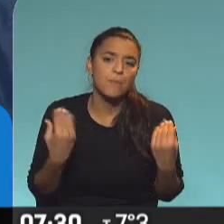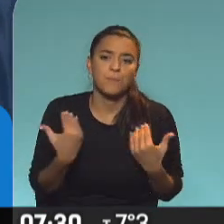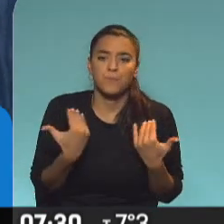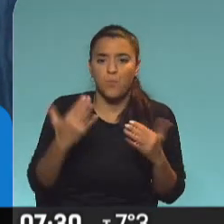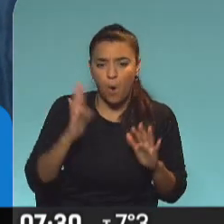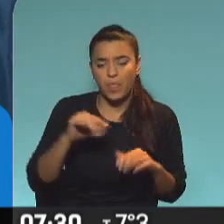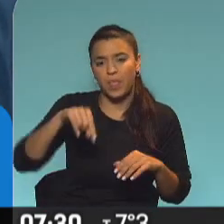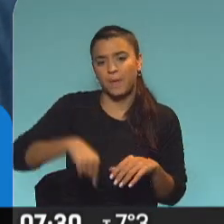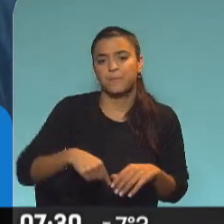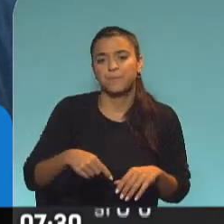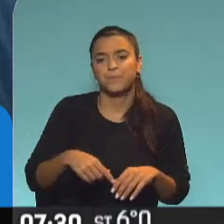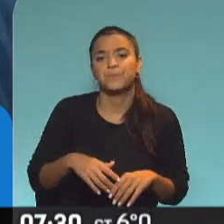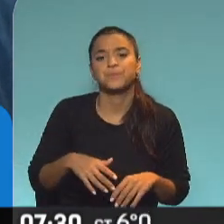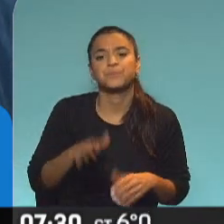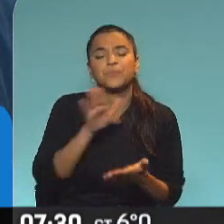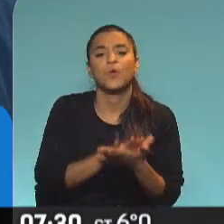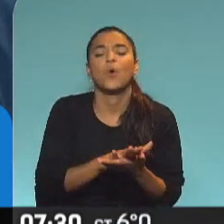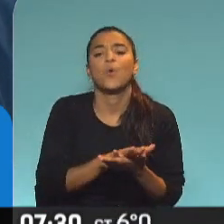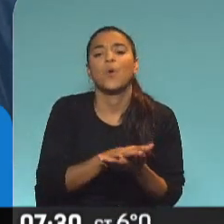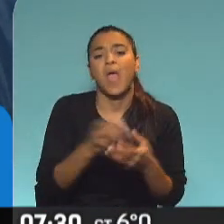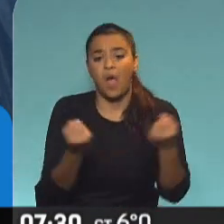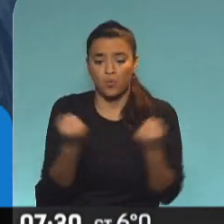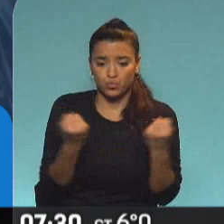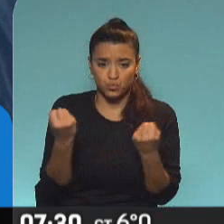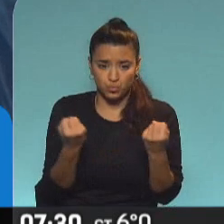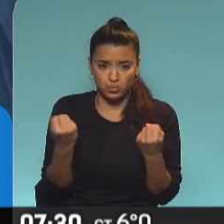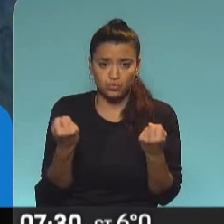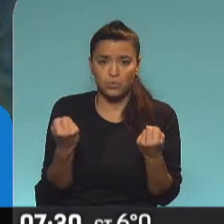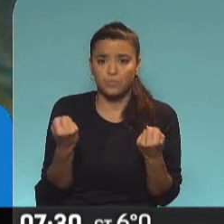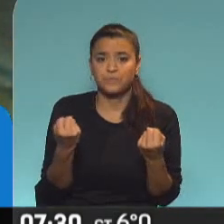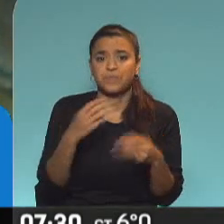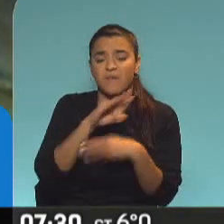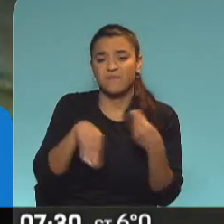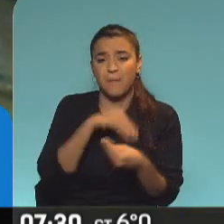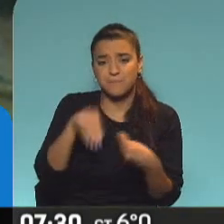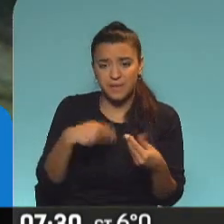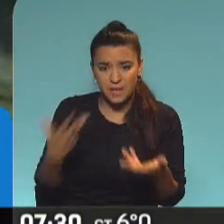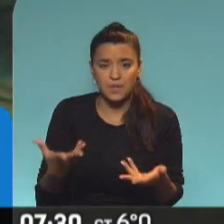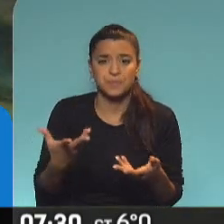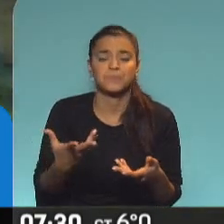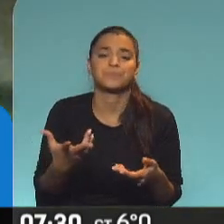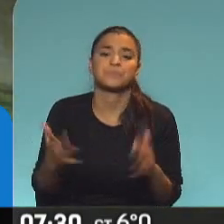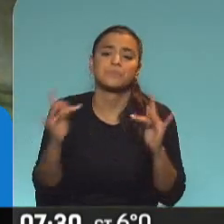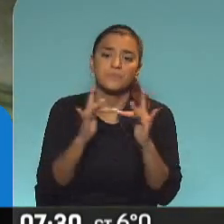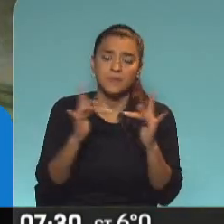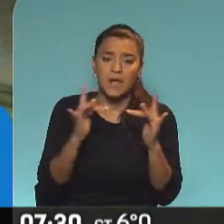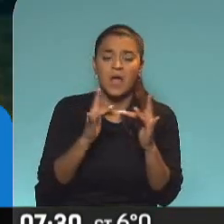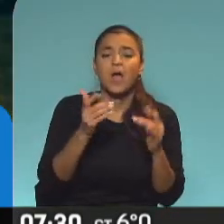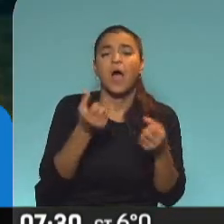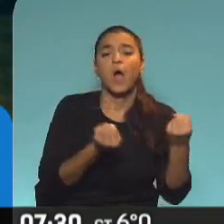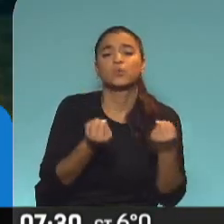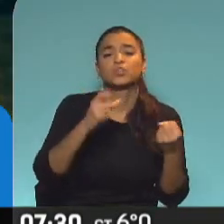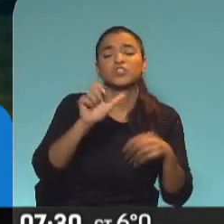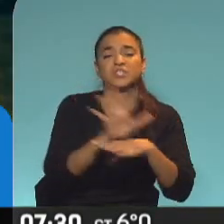hacerlo acá respecto del tema del auto, respecto del tema de las familias que por internet en